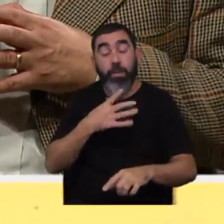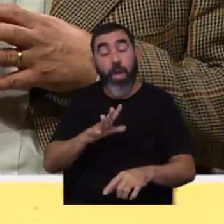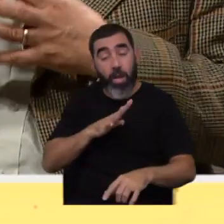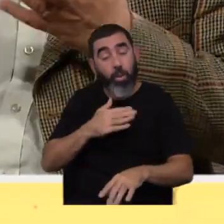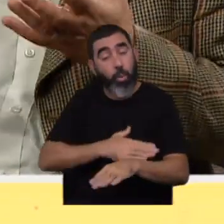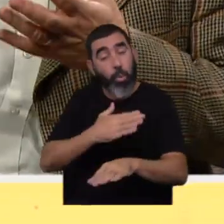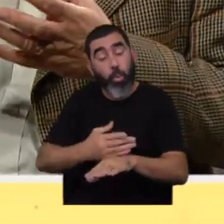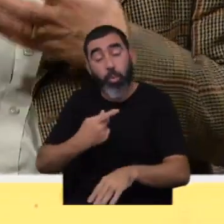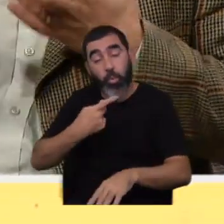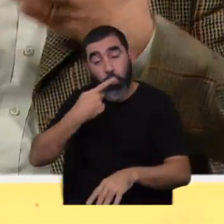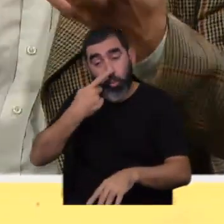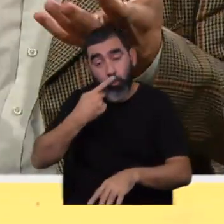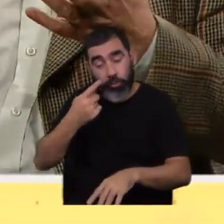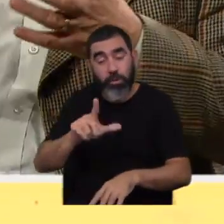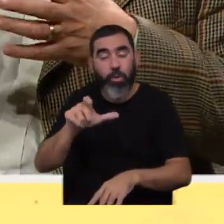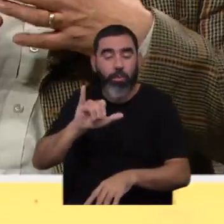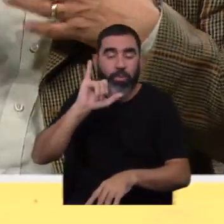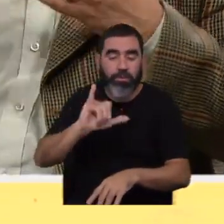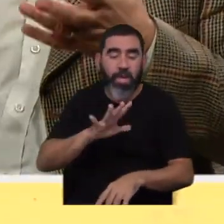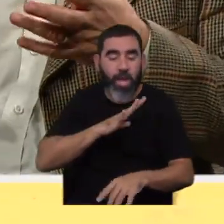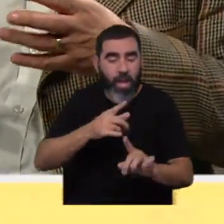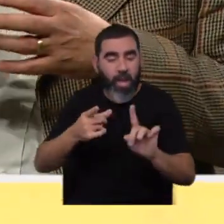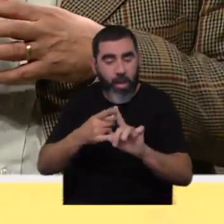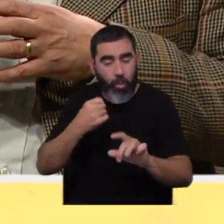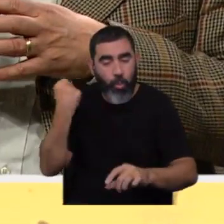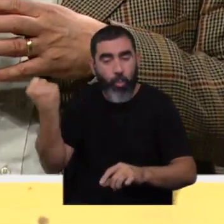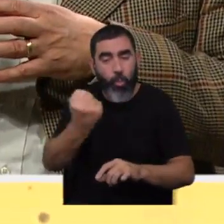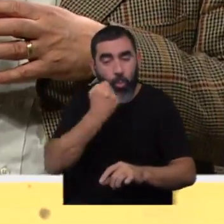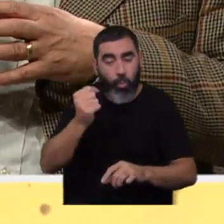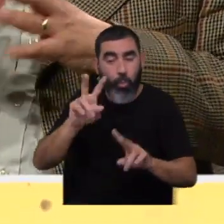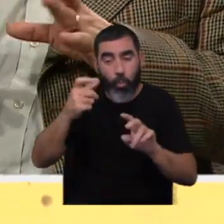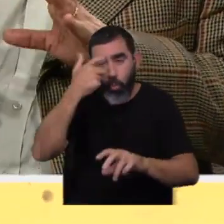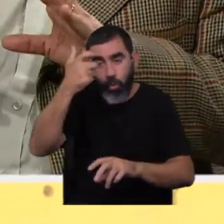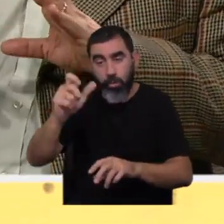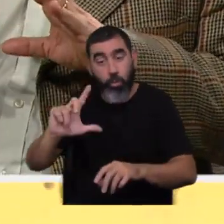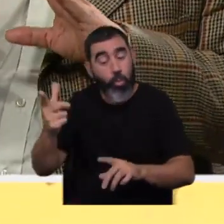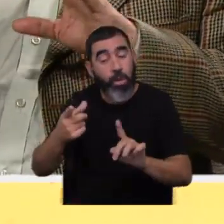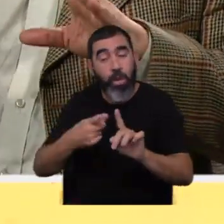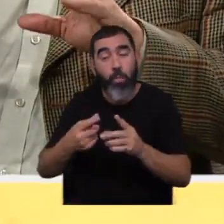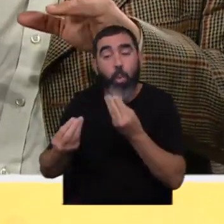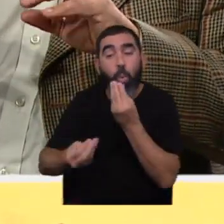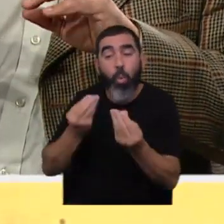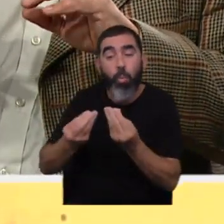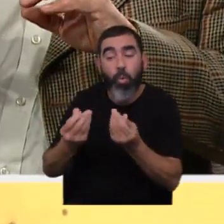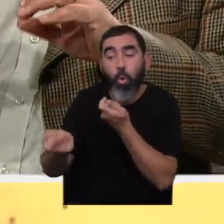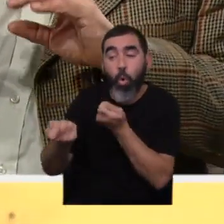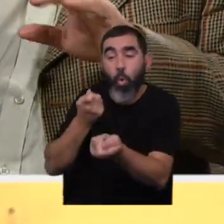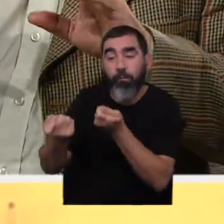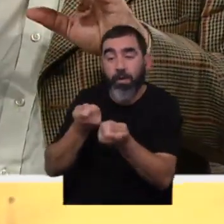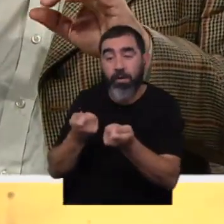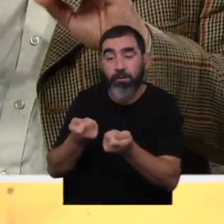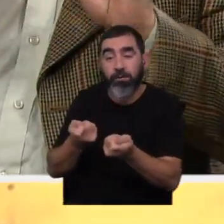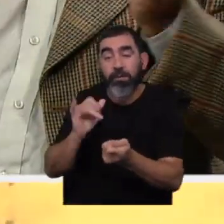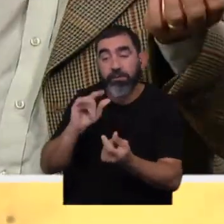interesantes. O sea, sin duda, yo creo que hay acuerdo en la importancia del tema. No hay acuerdo en cómo se dé la gobernanza. Hay acuerdo